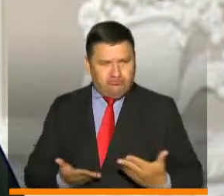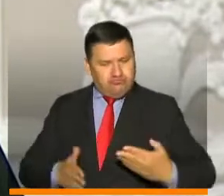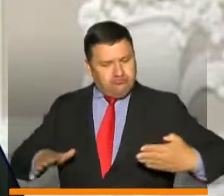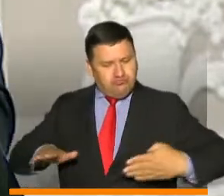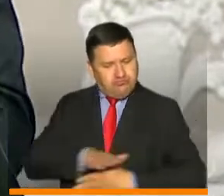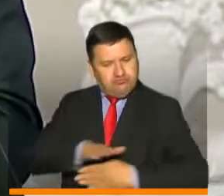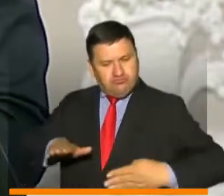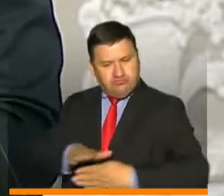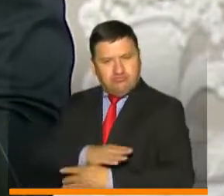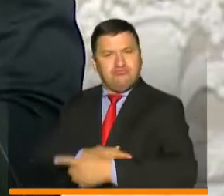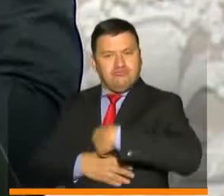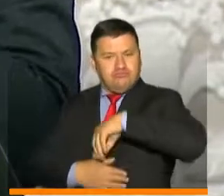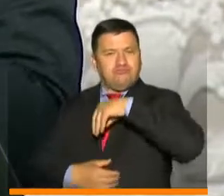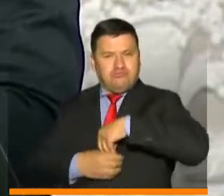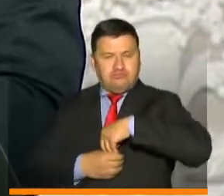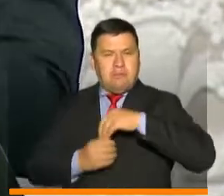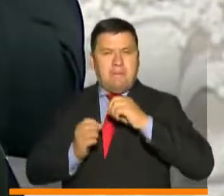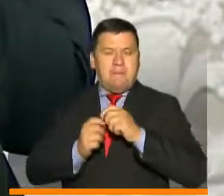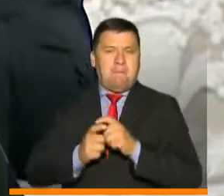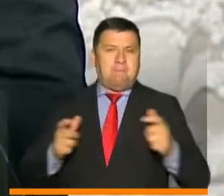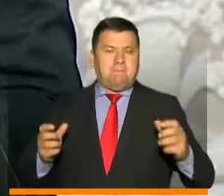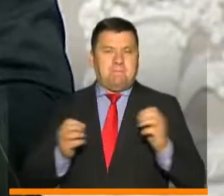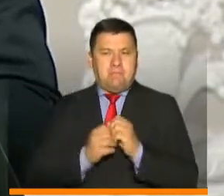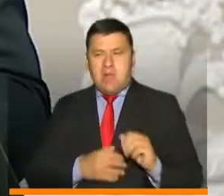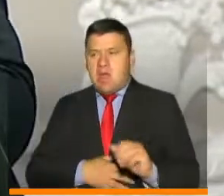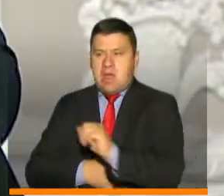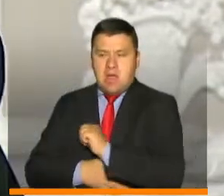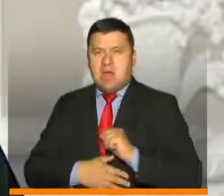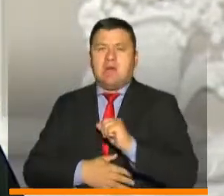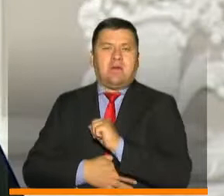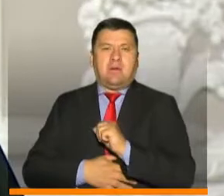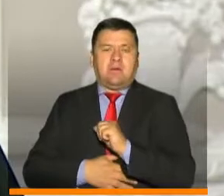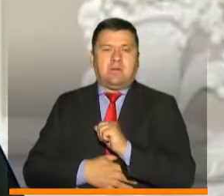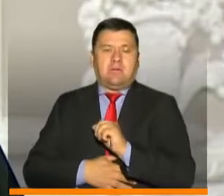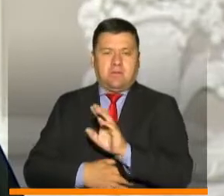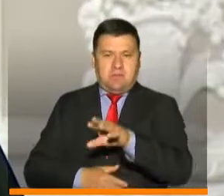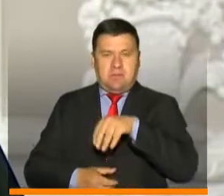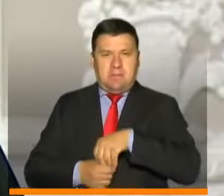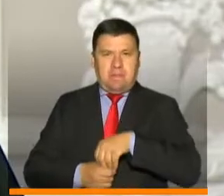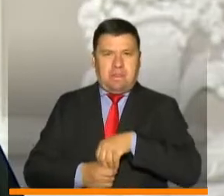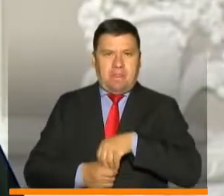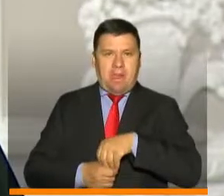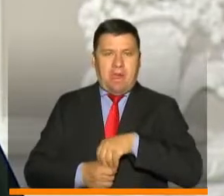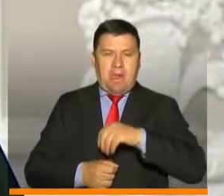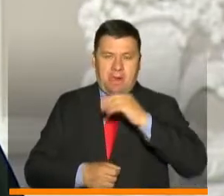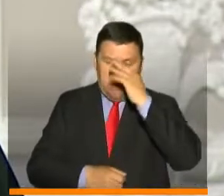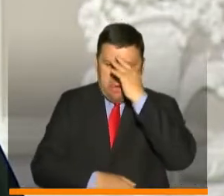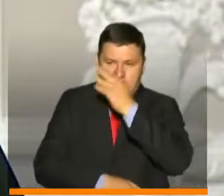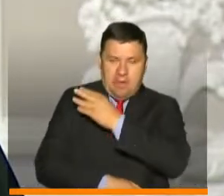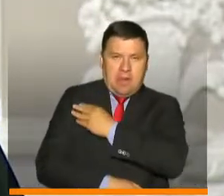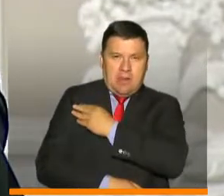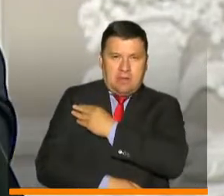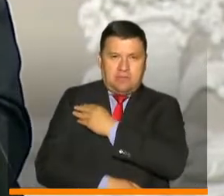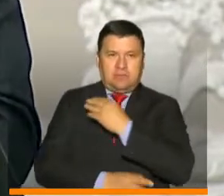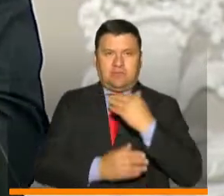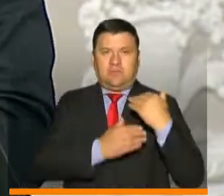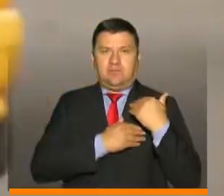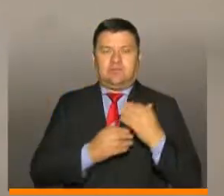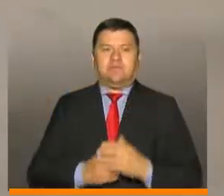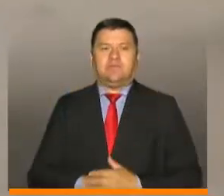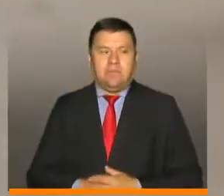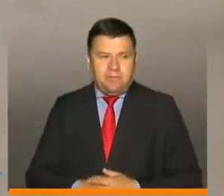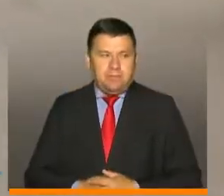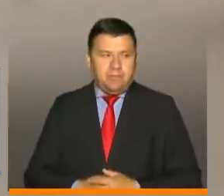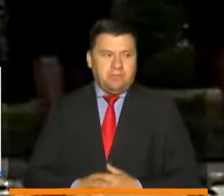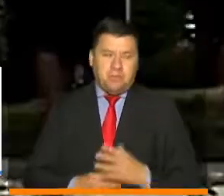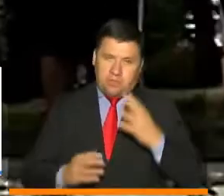es la que tiene más mujeres en instancias de comando y de responsabilidad.